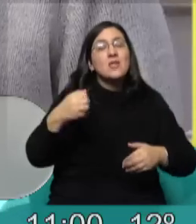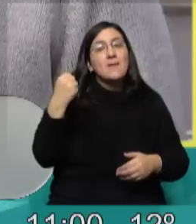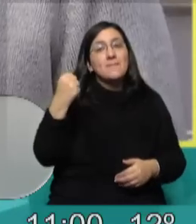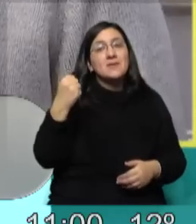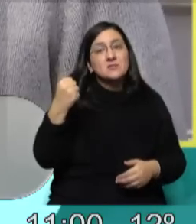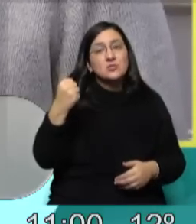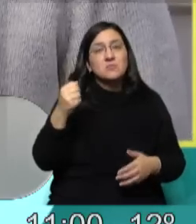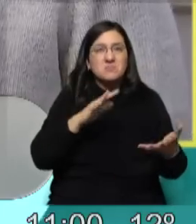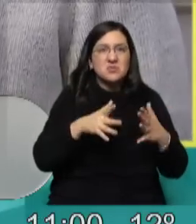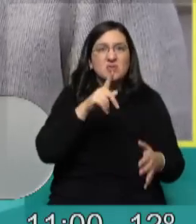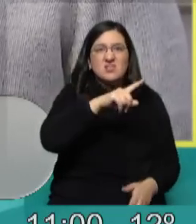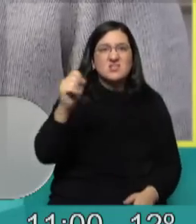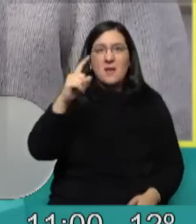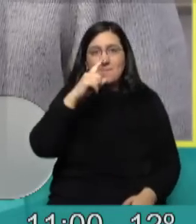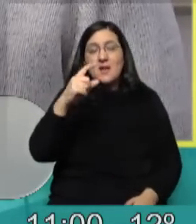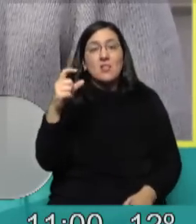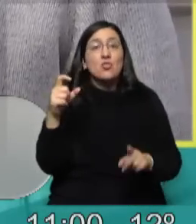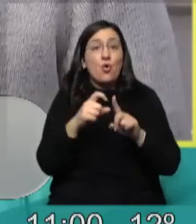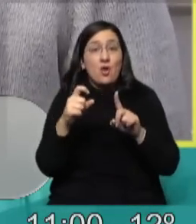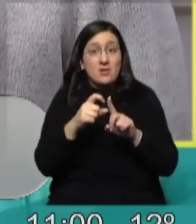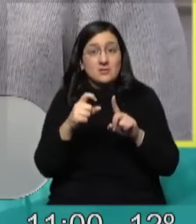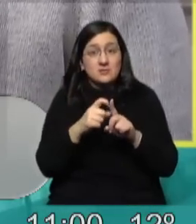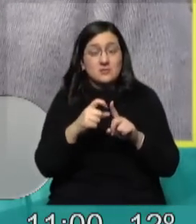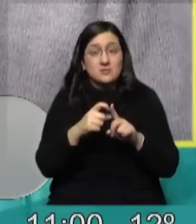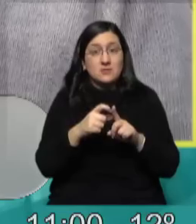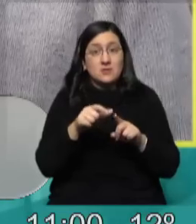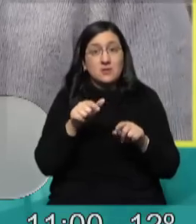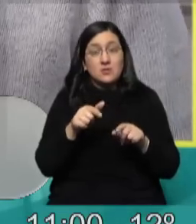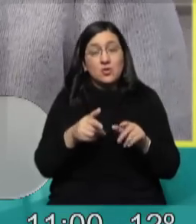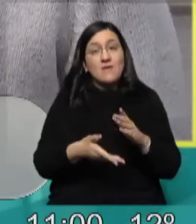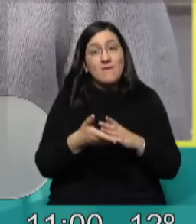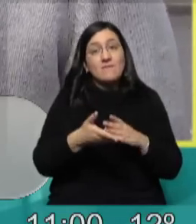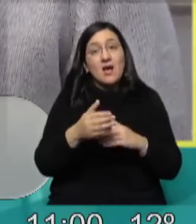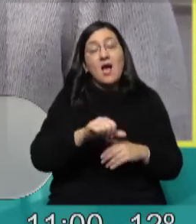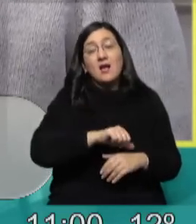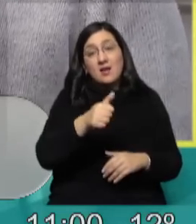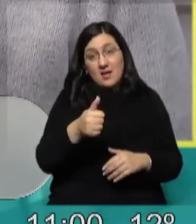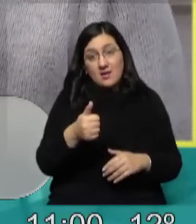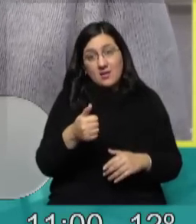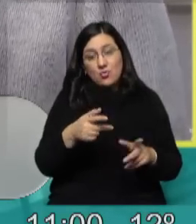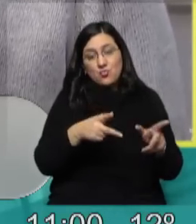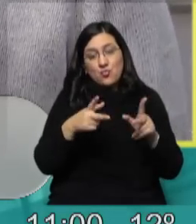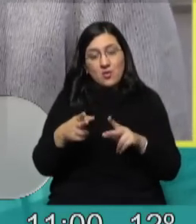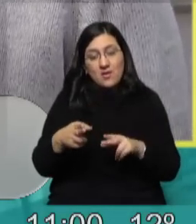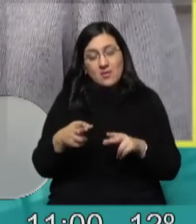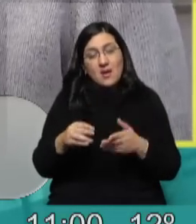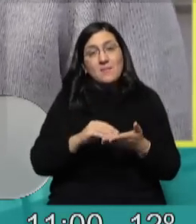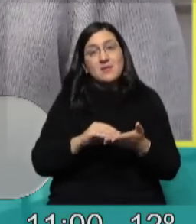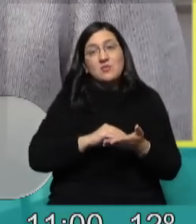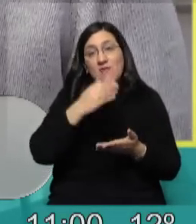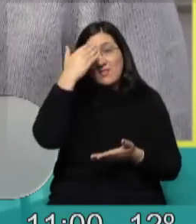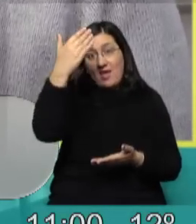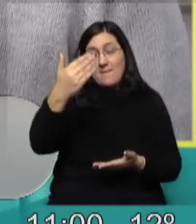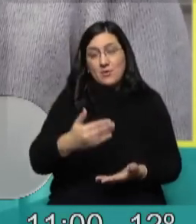unos 100 mil dólares, ¿tá? Que es lo que ahora va a terminar ganando con este contrato durante la administración Frente